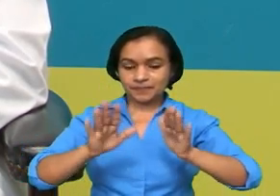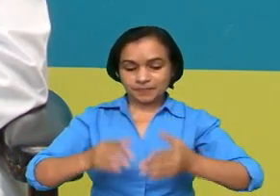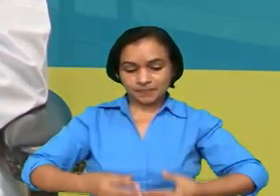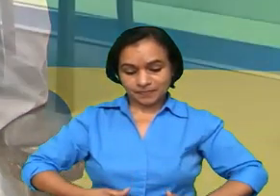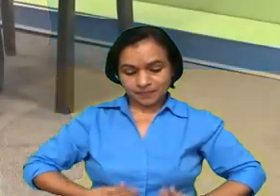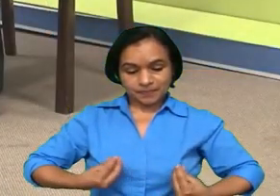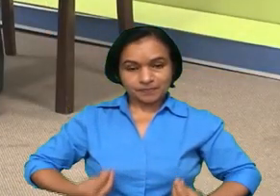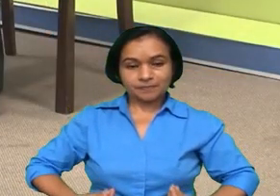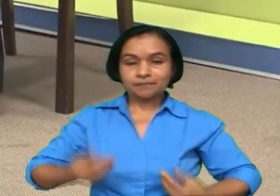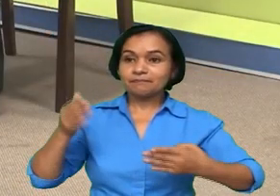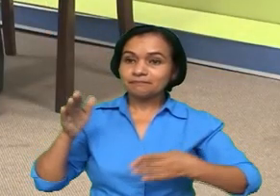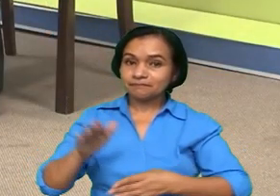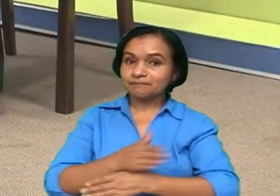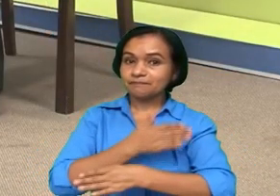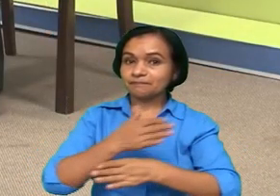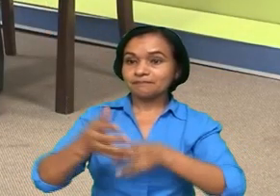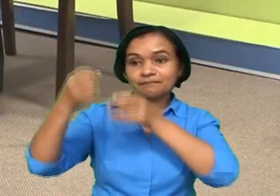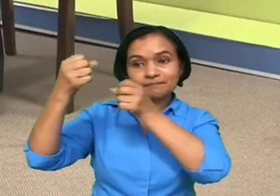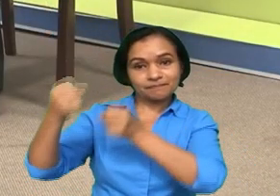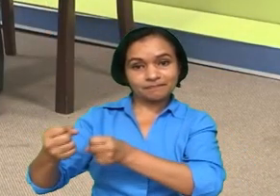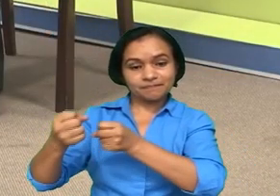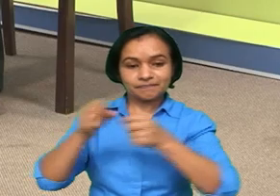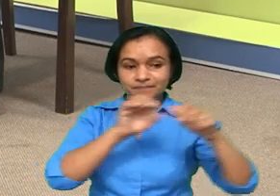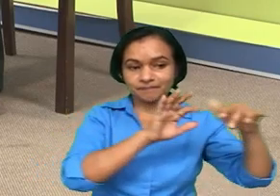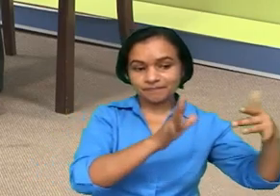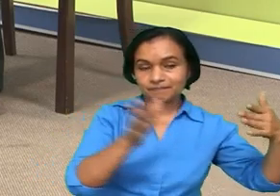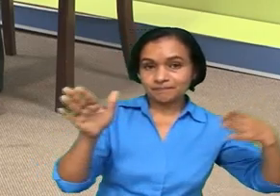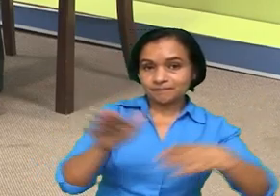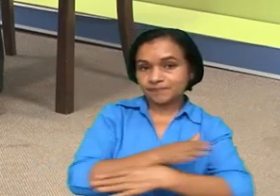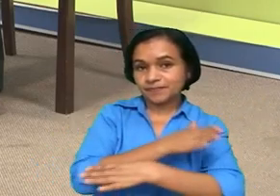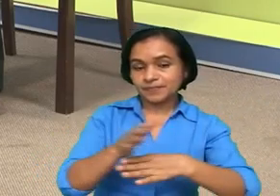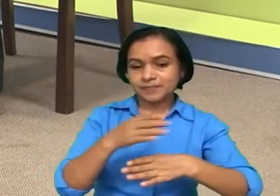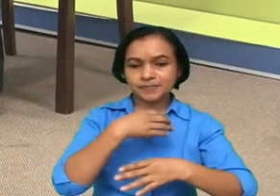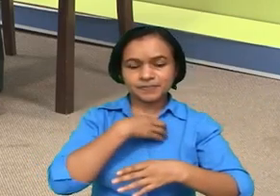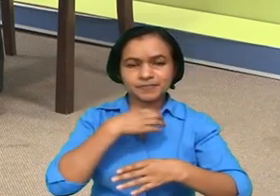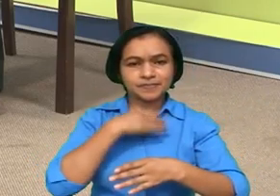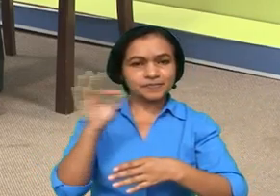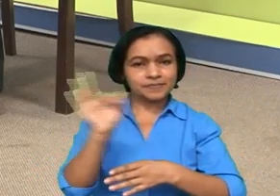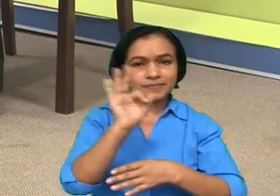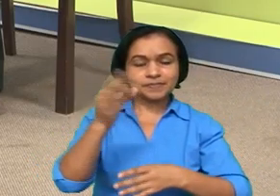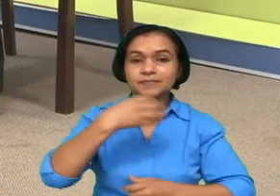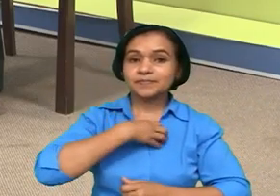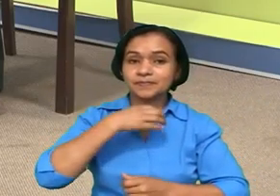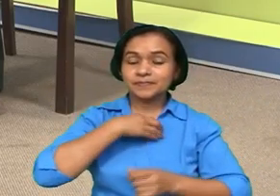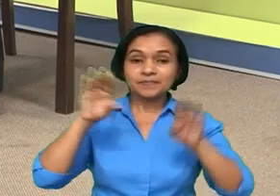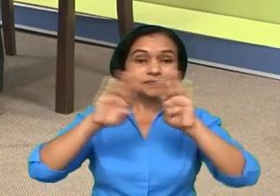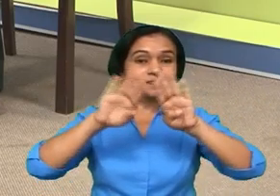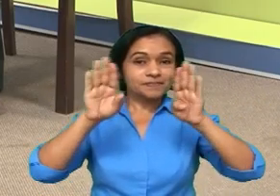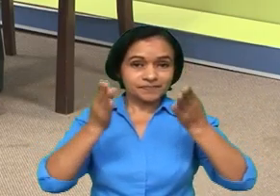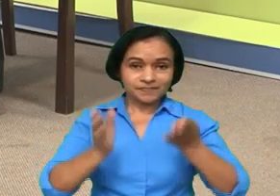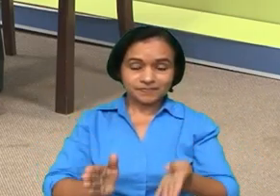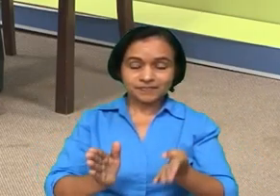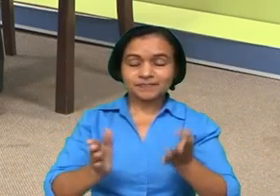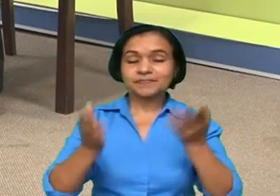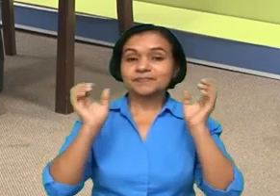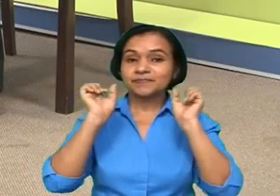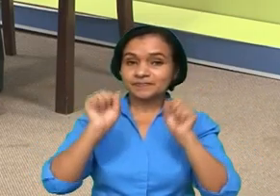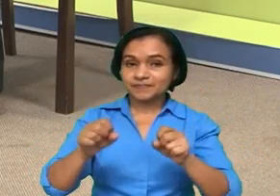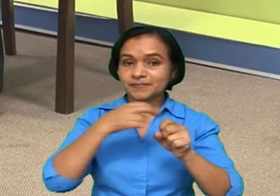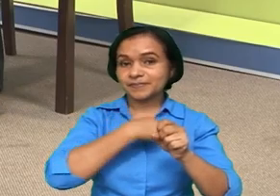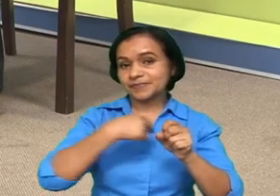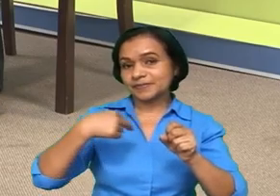es diferente al del hombre y pues que por estas propias características predispone